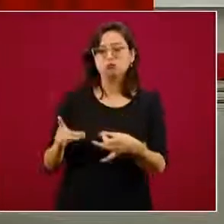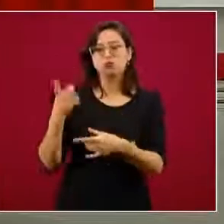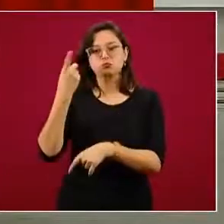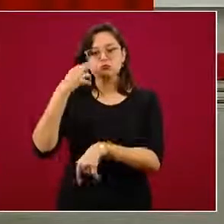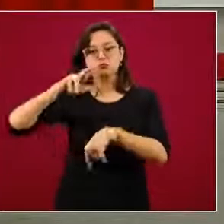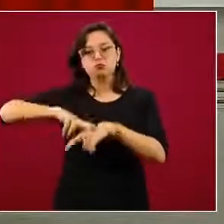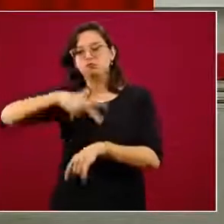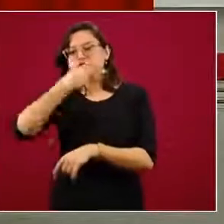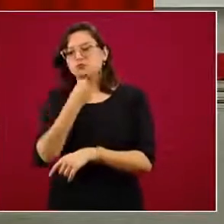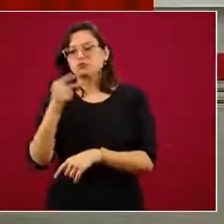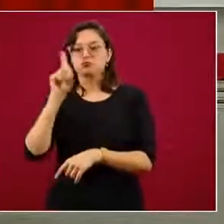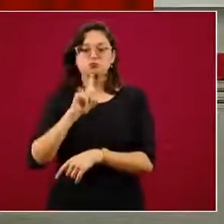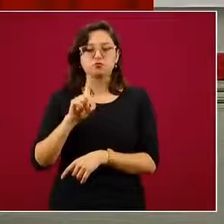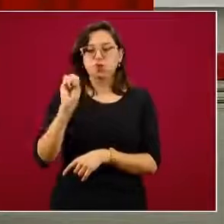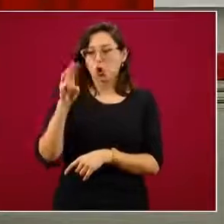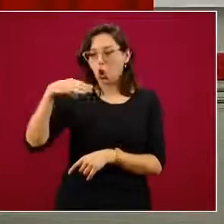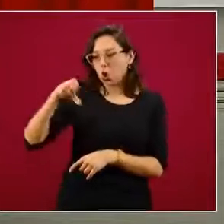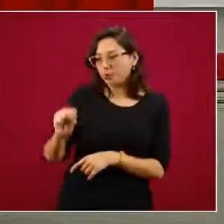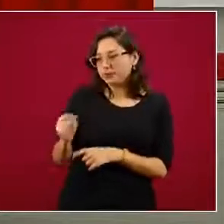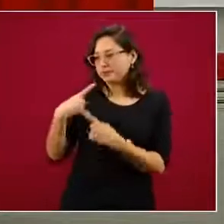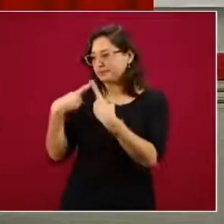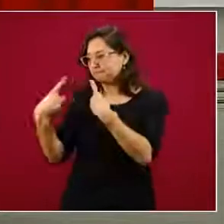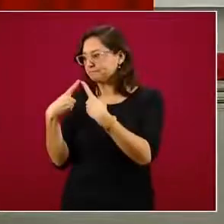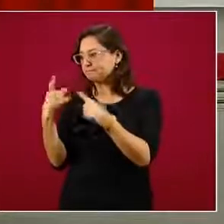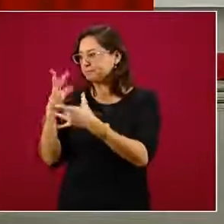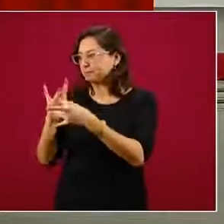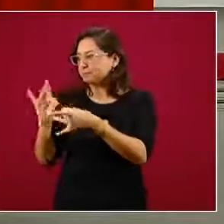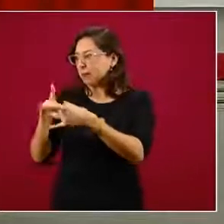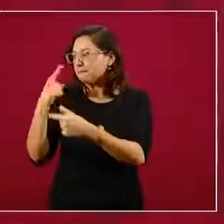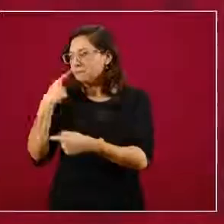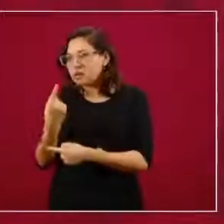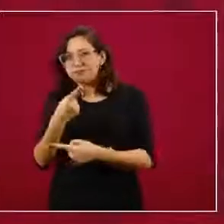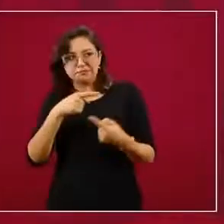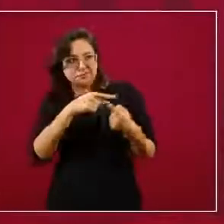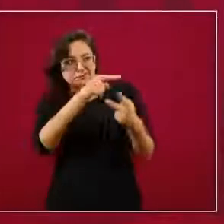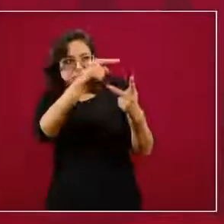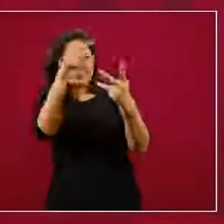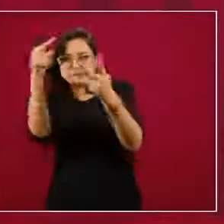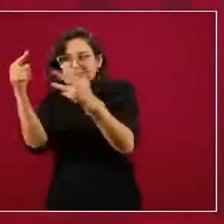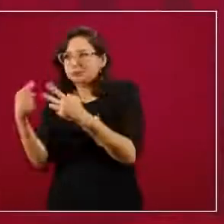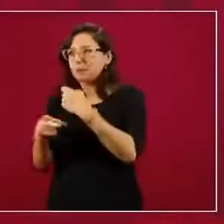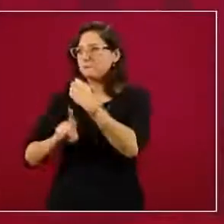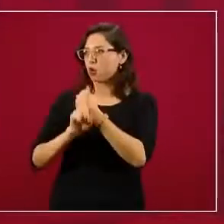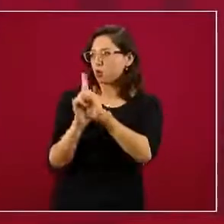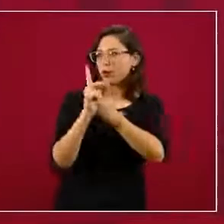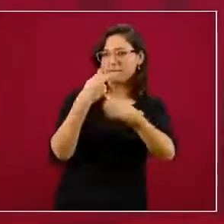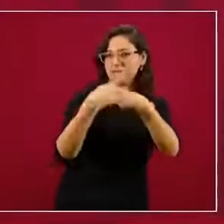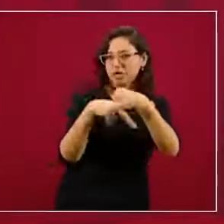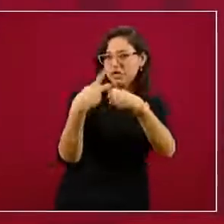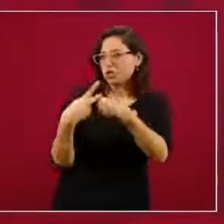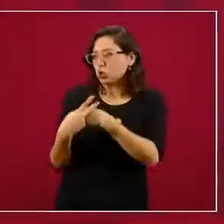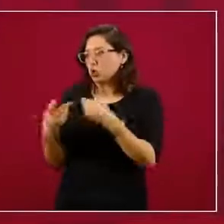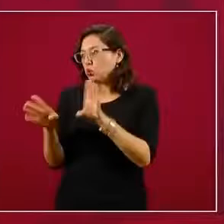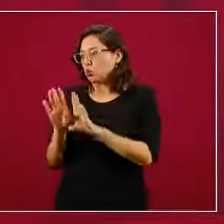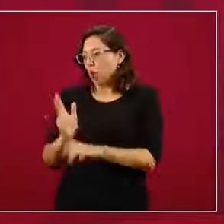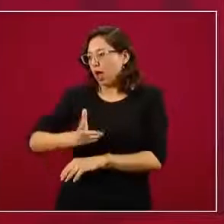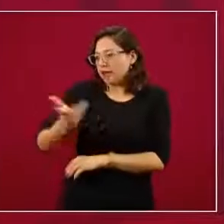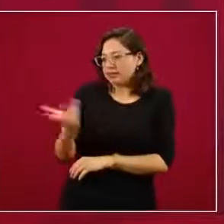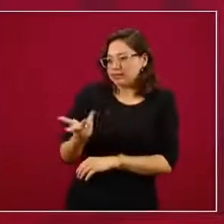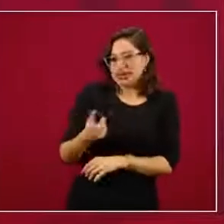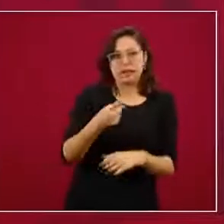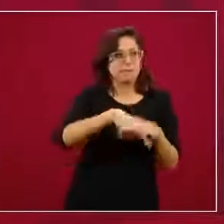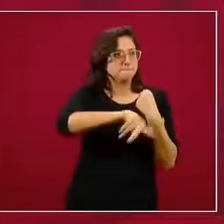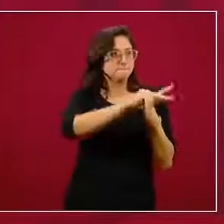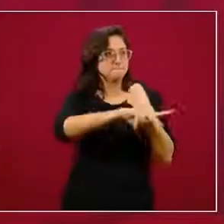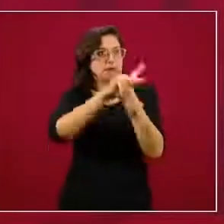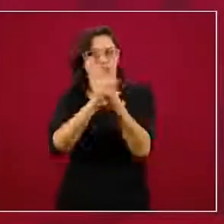director o directora de la Organización Mundial de la Salud sobre la evaluación de riesgos y las acciones que se recomiendan a los Estados miembros